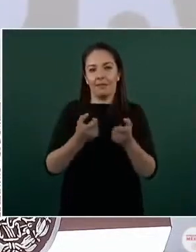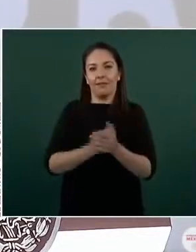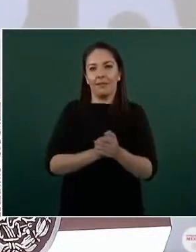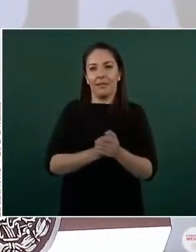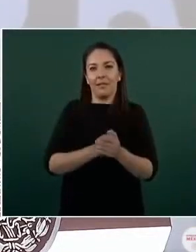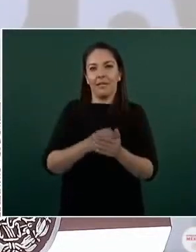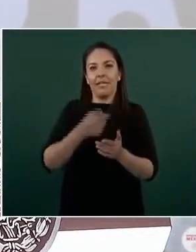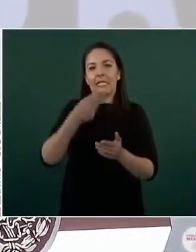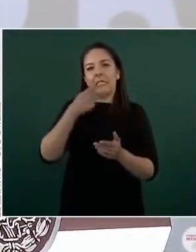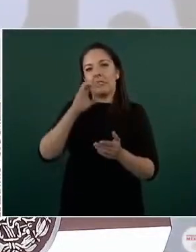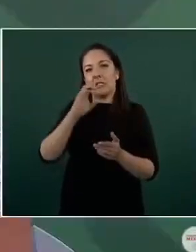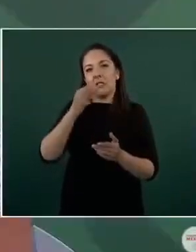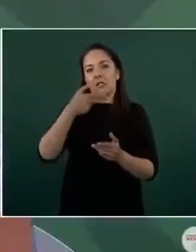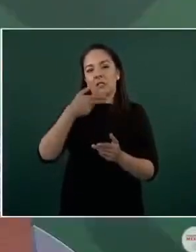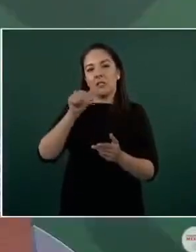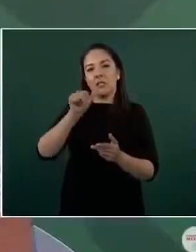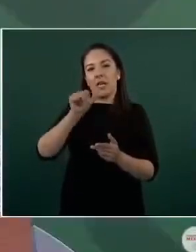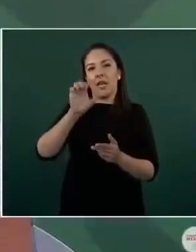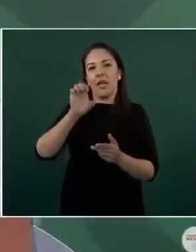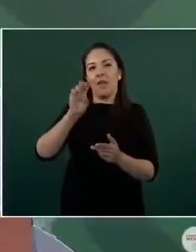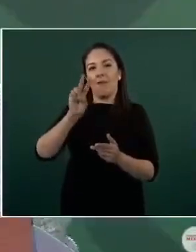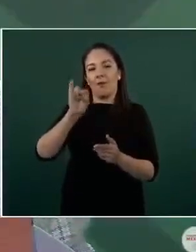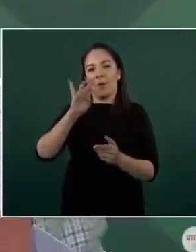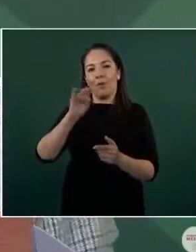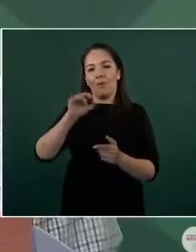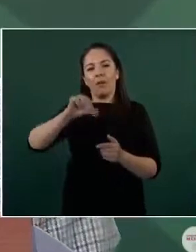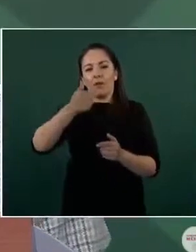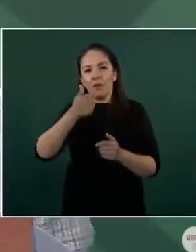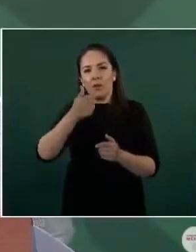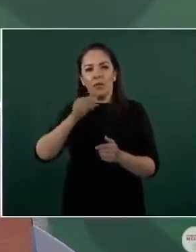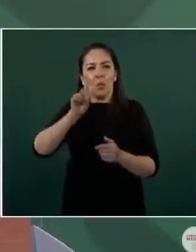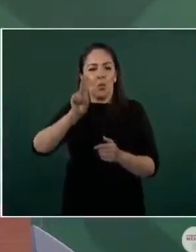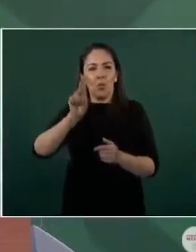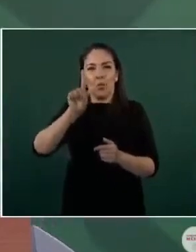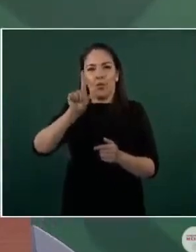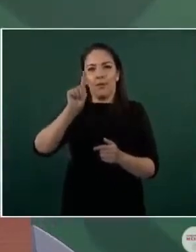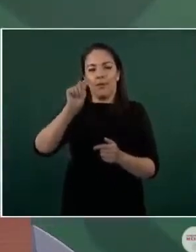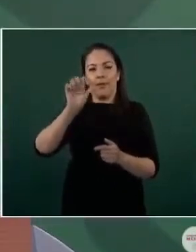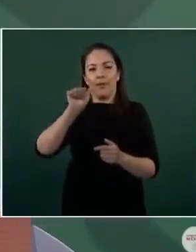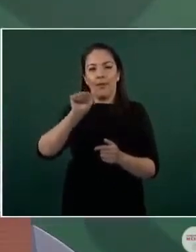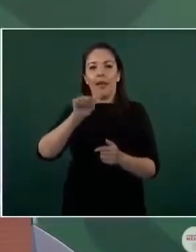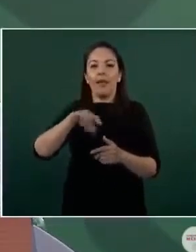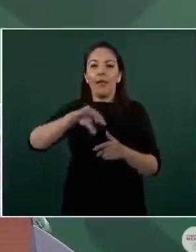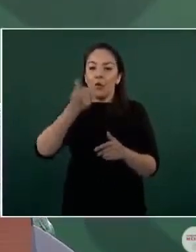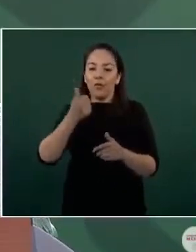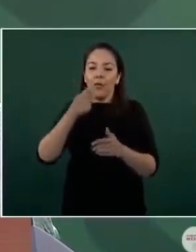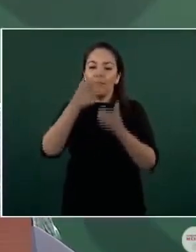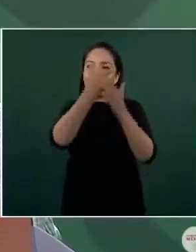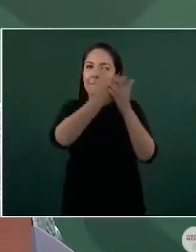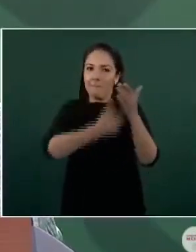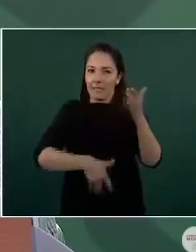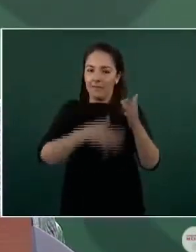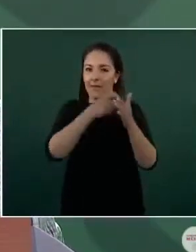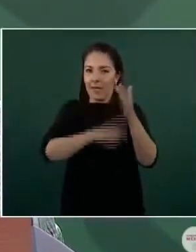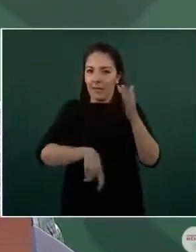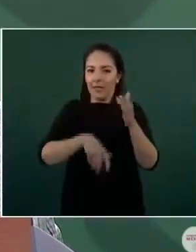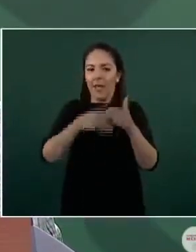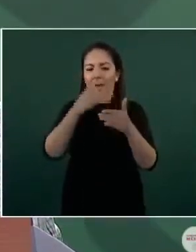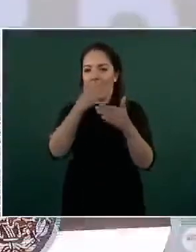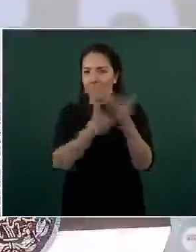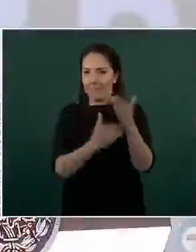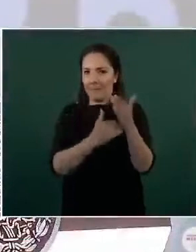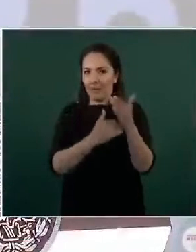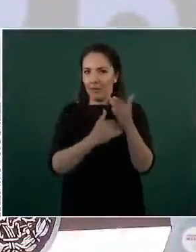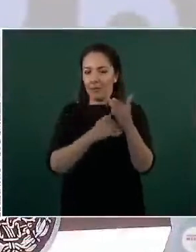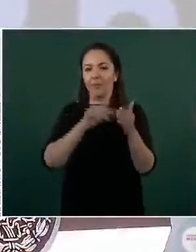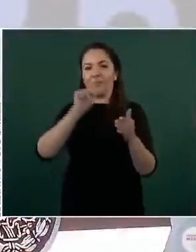Winstar en todo el país, mientras que las más económicas y que en consecuencia tienen el menor margen de utilidad es